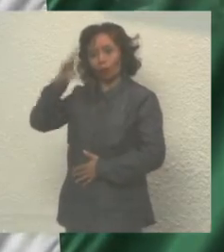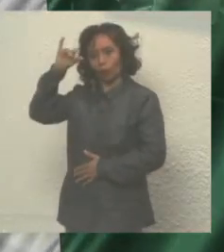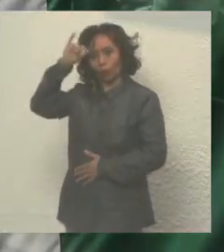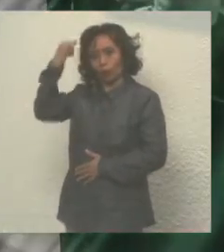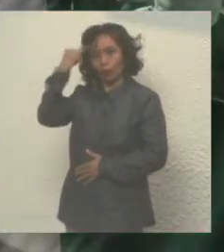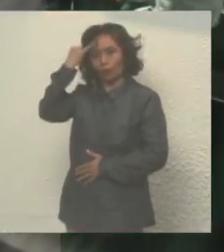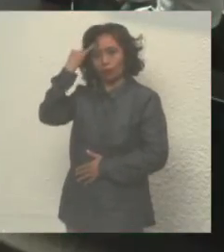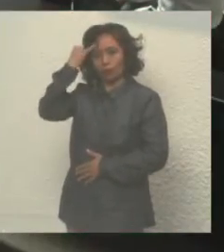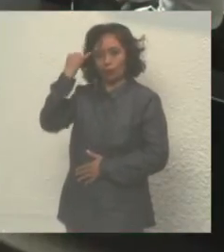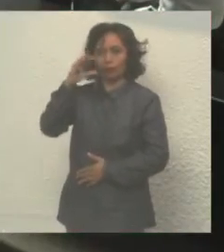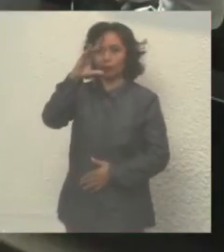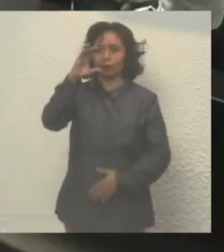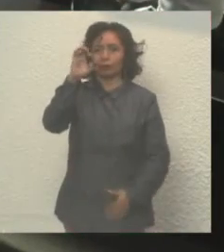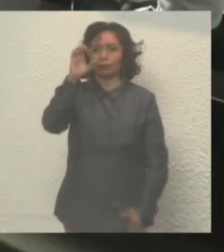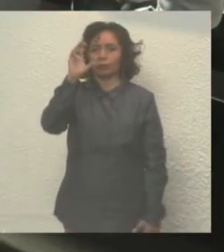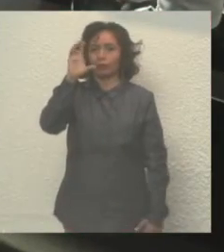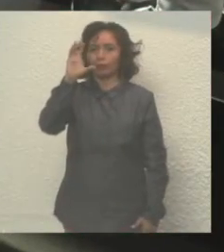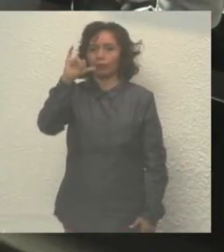Maya Cecilio Chi.